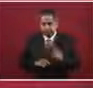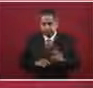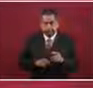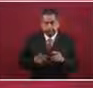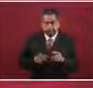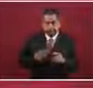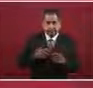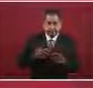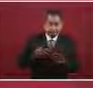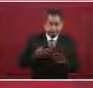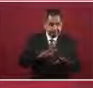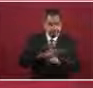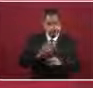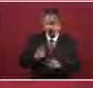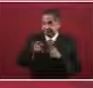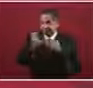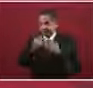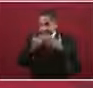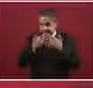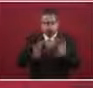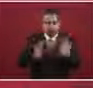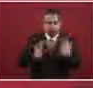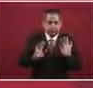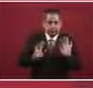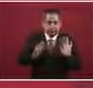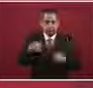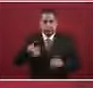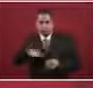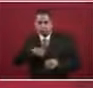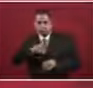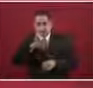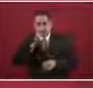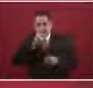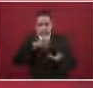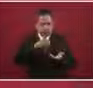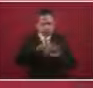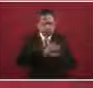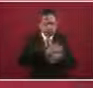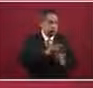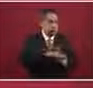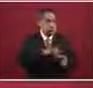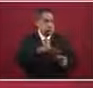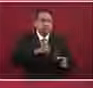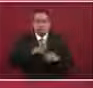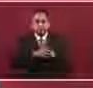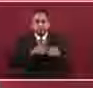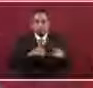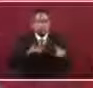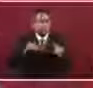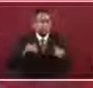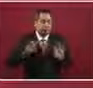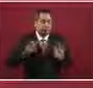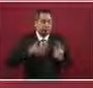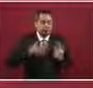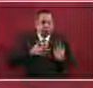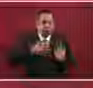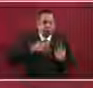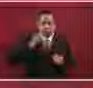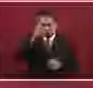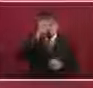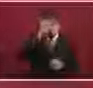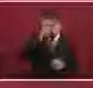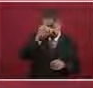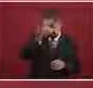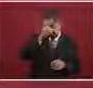permitirse, aunque ahí nosotros no tenemos facultad, sí podemos dar